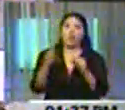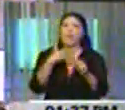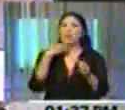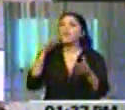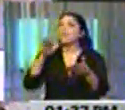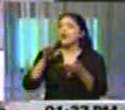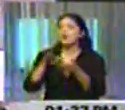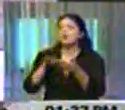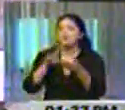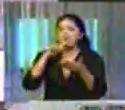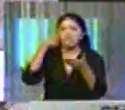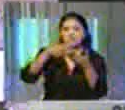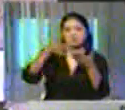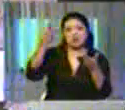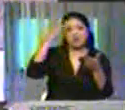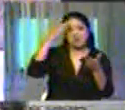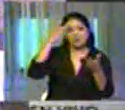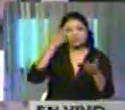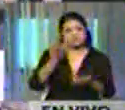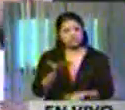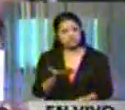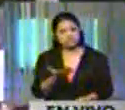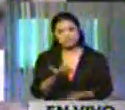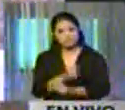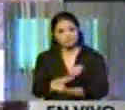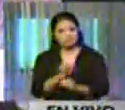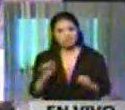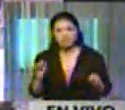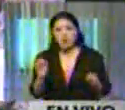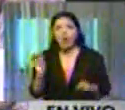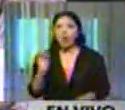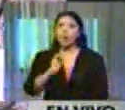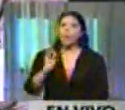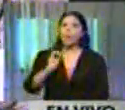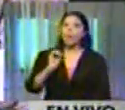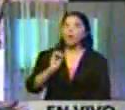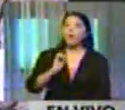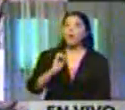firmar, ni hubieran puesto